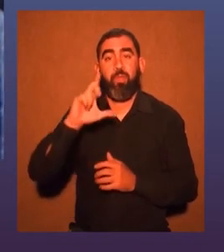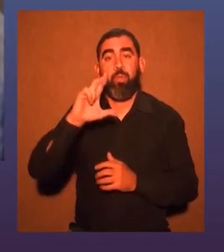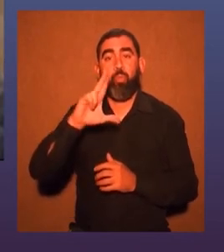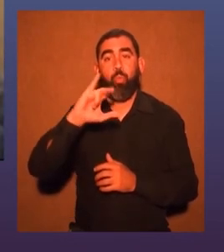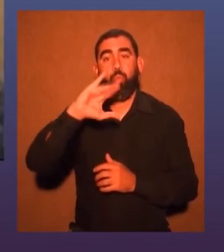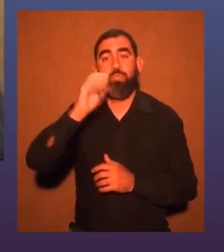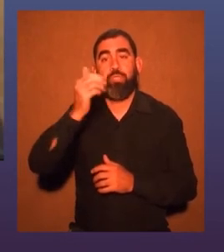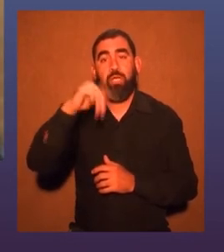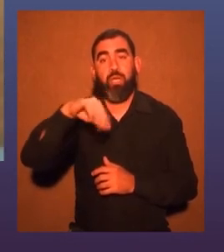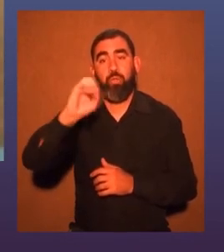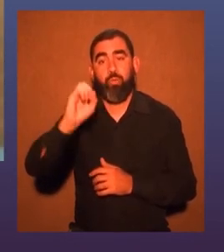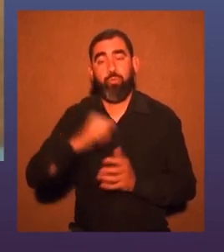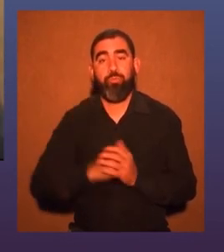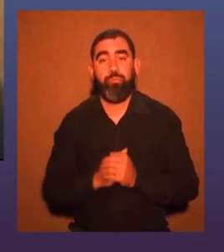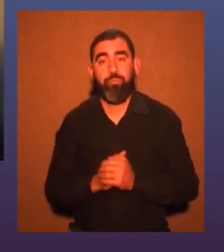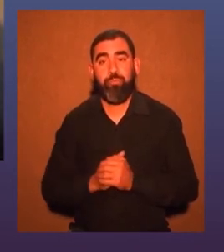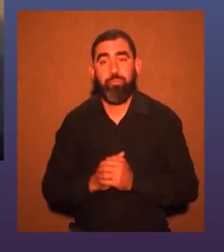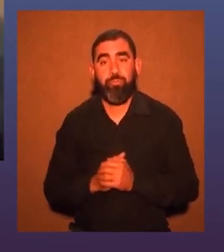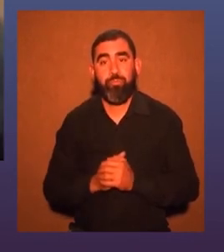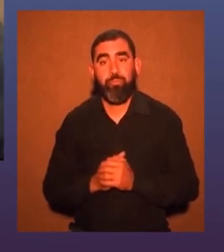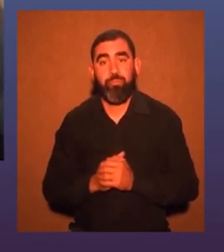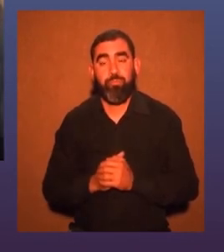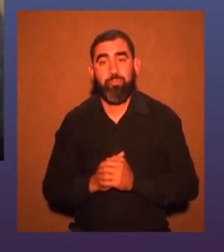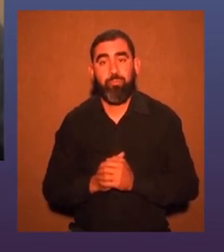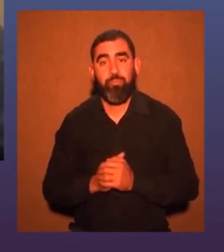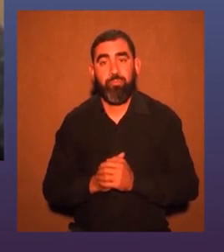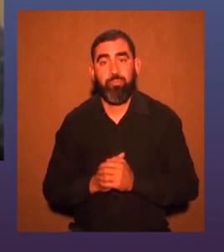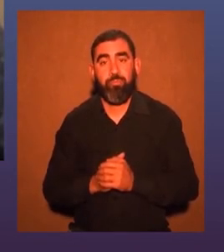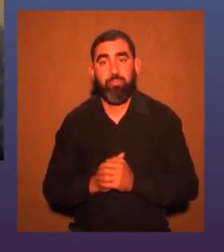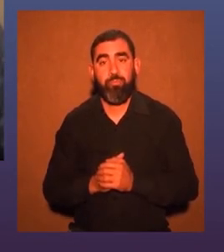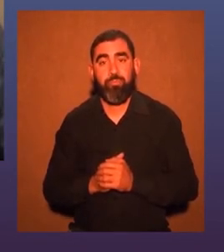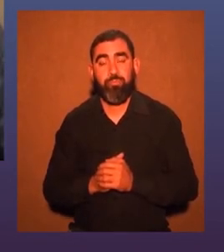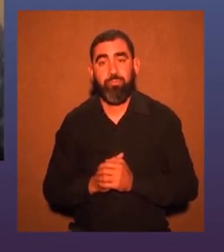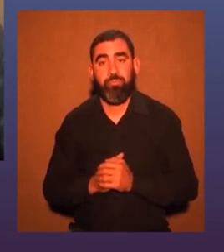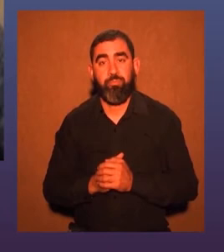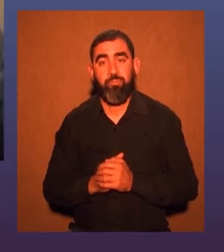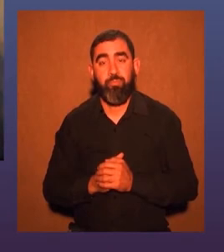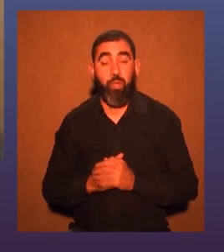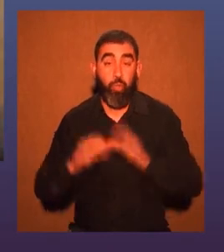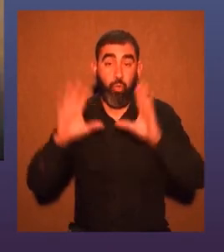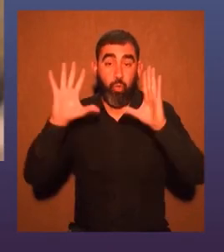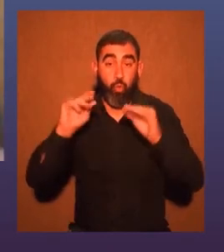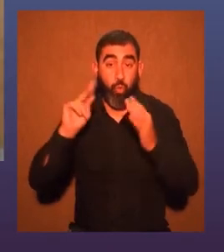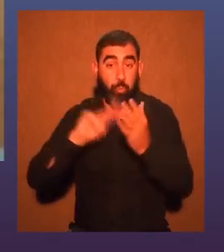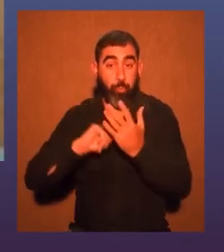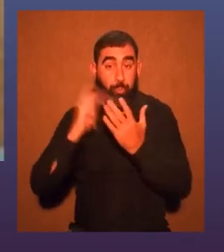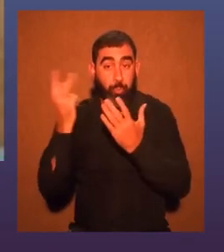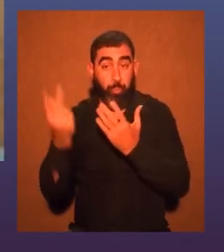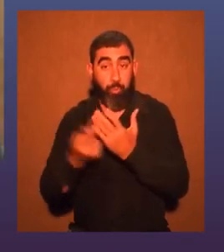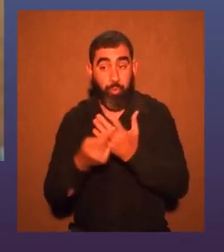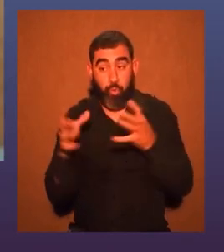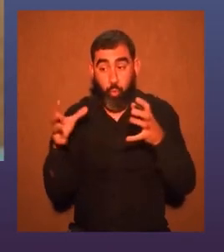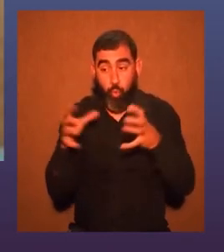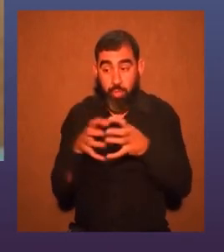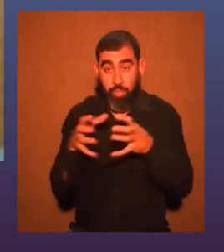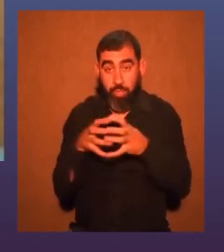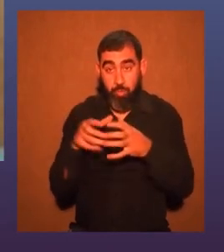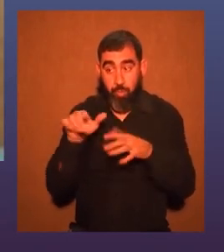gracias. Sí, digamos, todo proyecto colectivo como